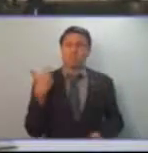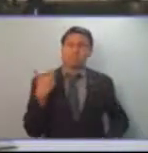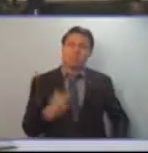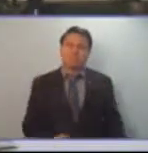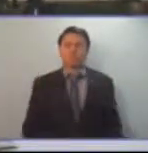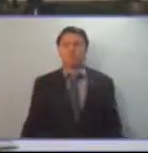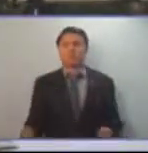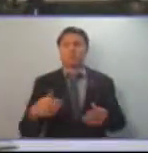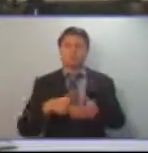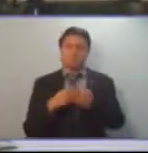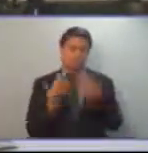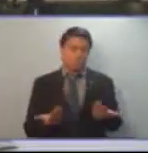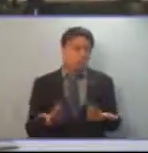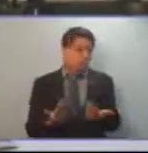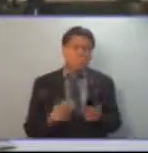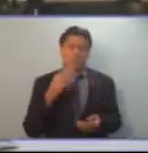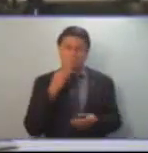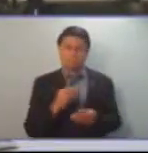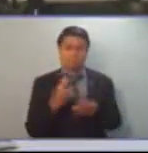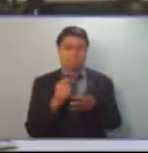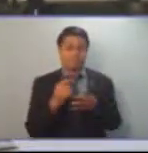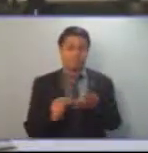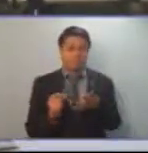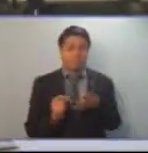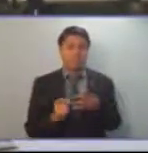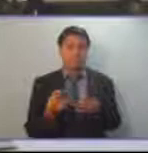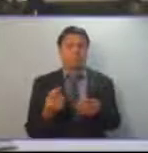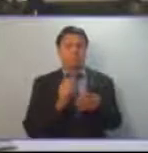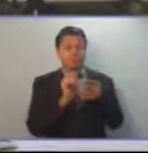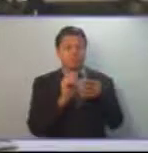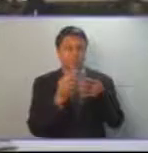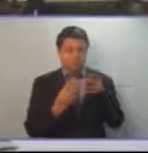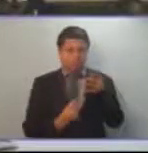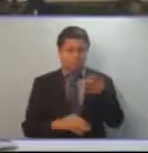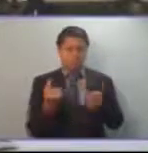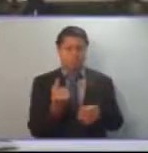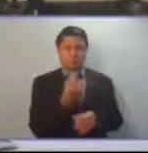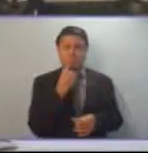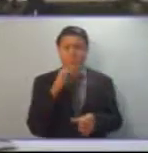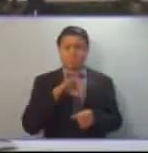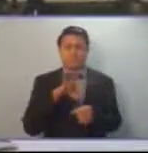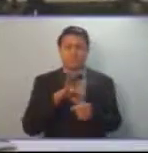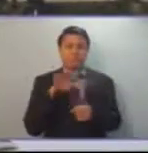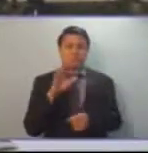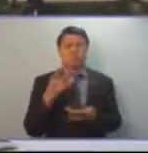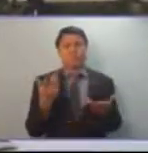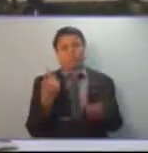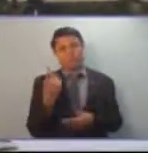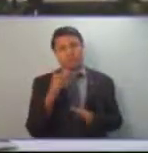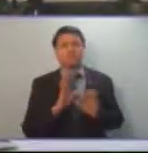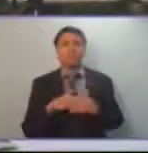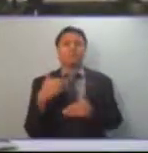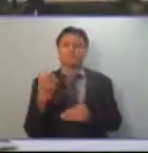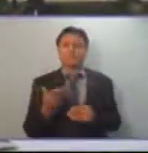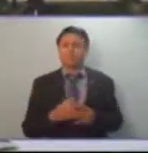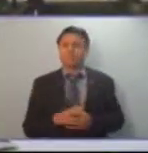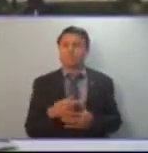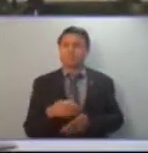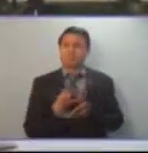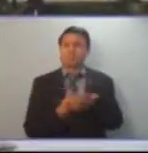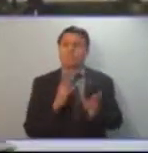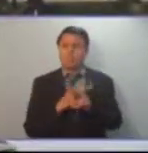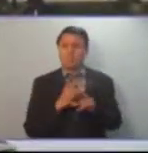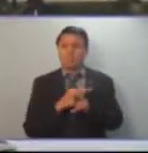de la conformación del registro electoral todavía. Y luego, pues, esas